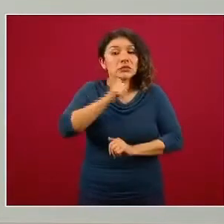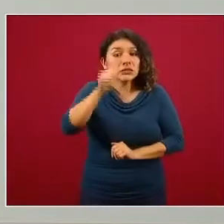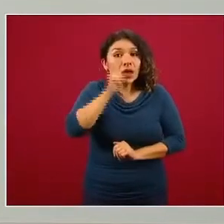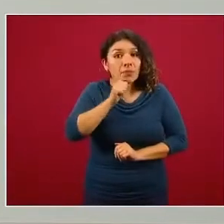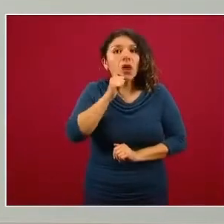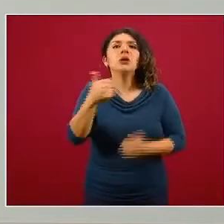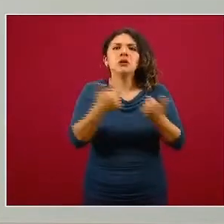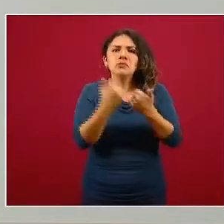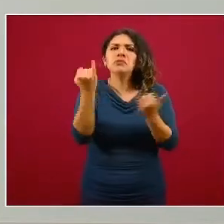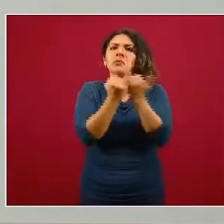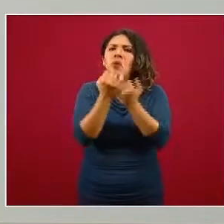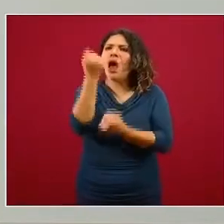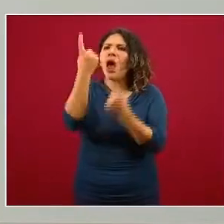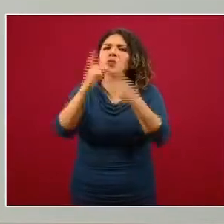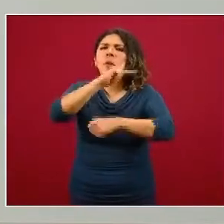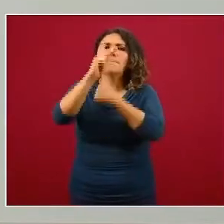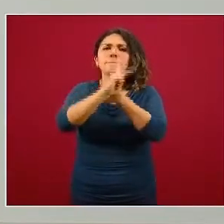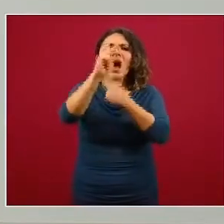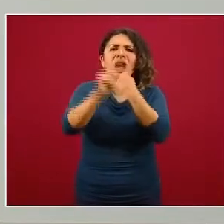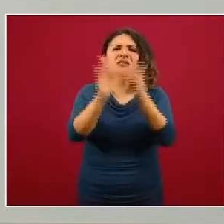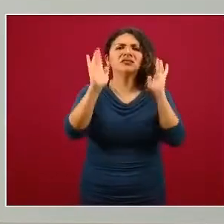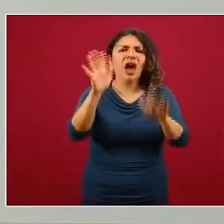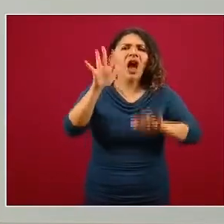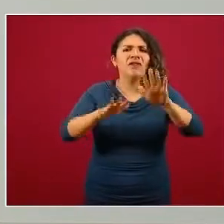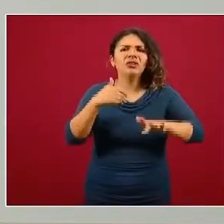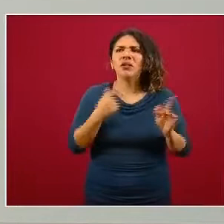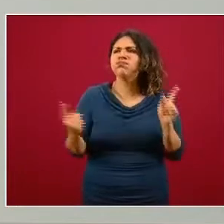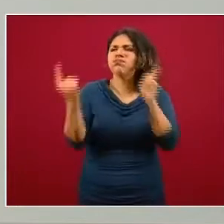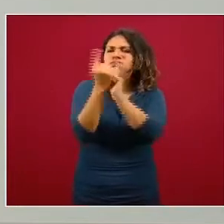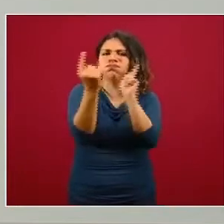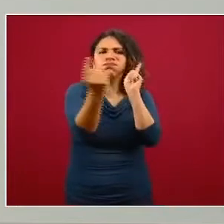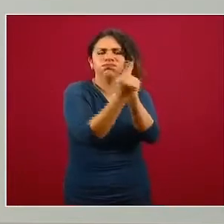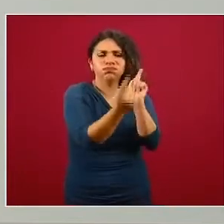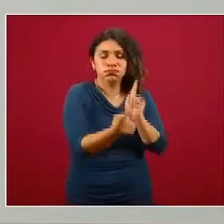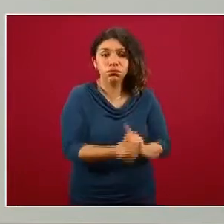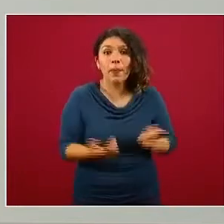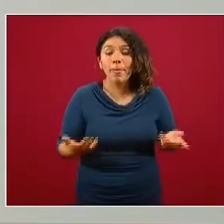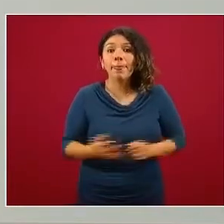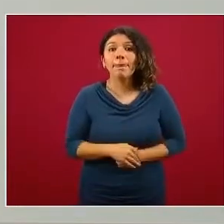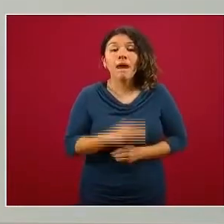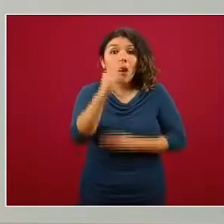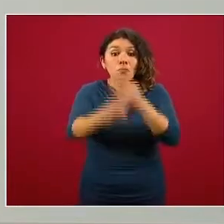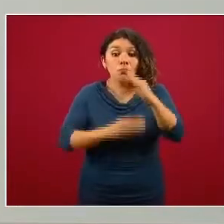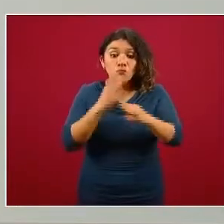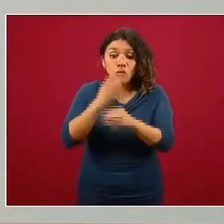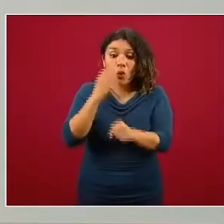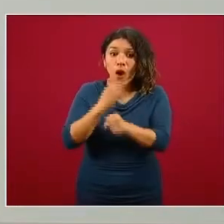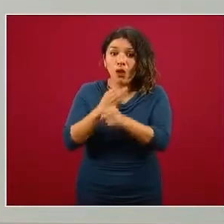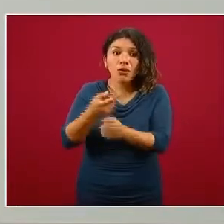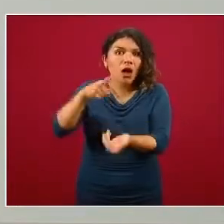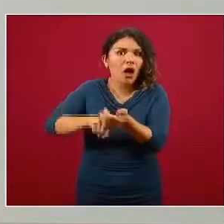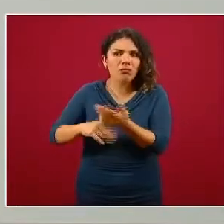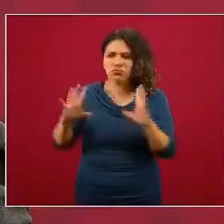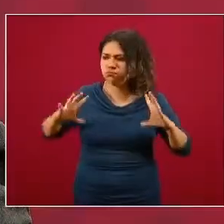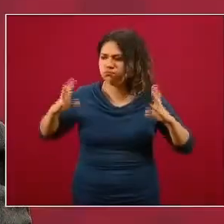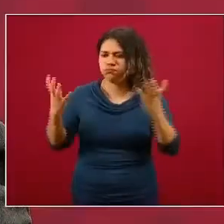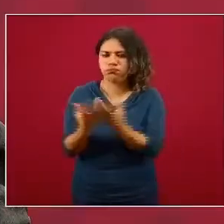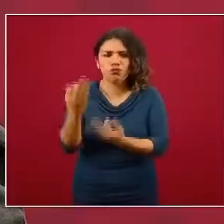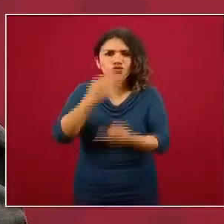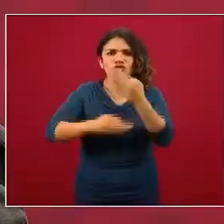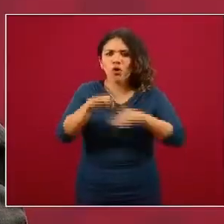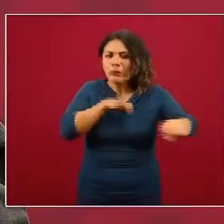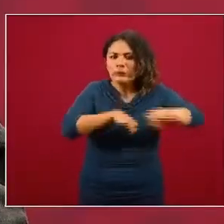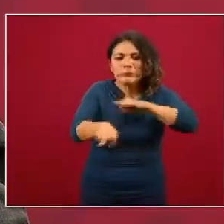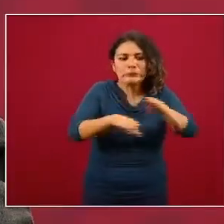inclusive con algunos países en particular ya hemos tenido también acercamientos y pues el mundo se encuentra actualmente colaborando